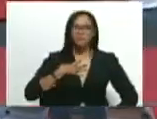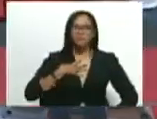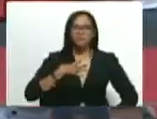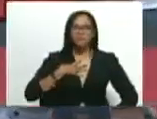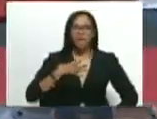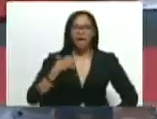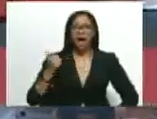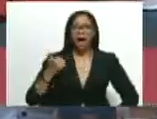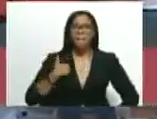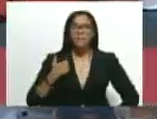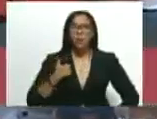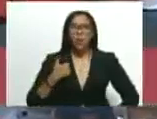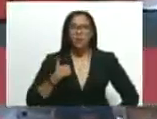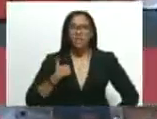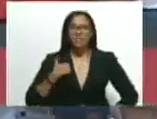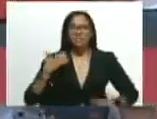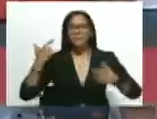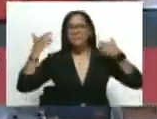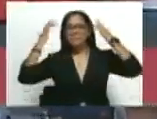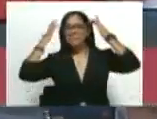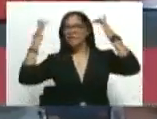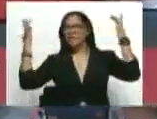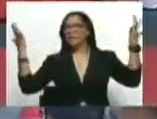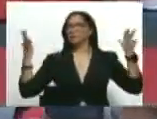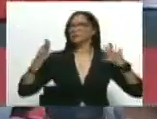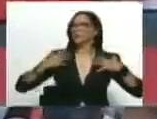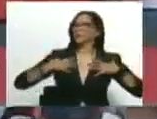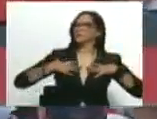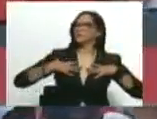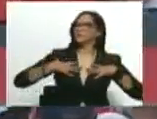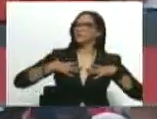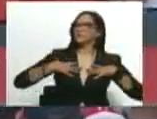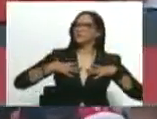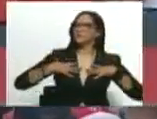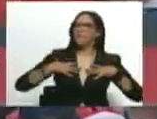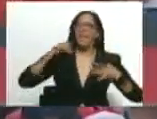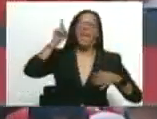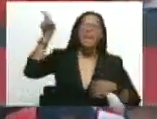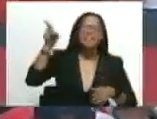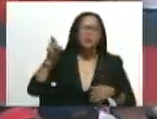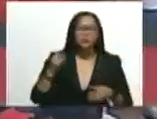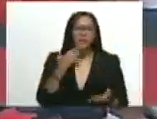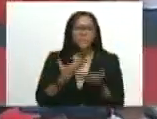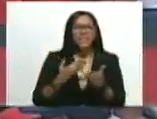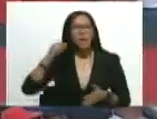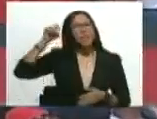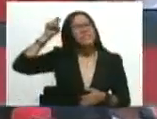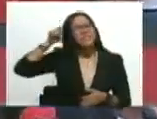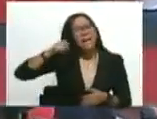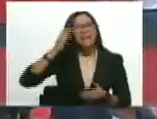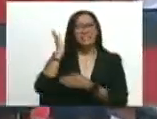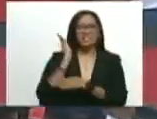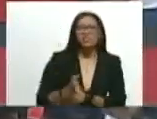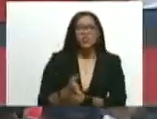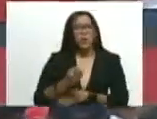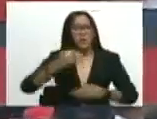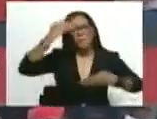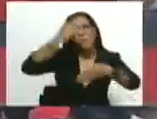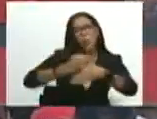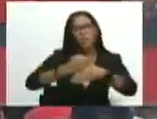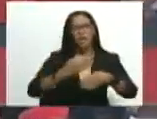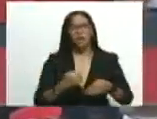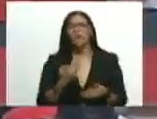aprovechen mi inteligencia ellos que pidieron sanciones bloqueos que pidieron